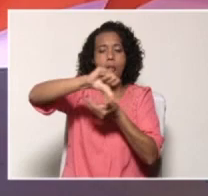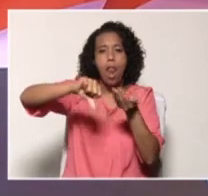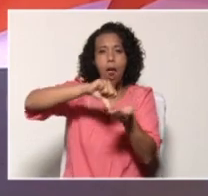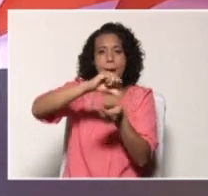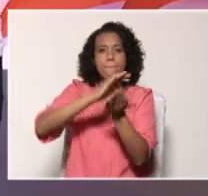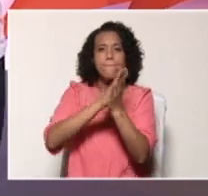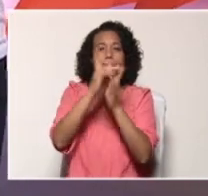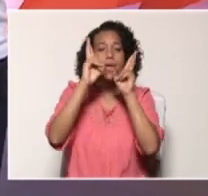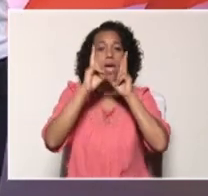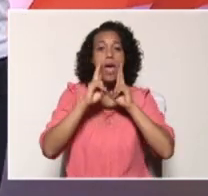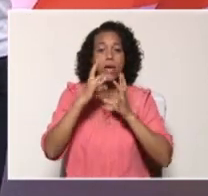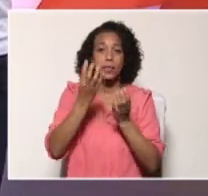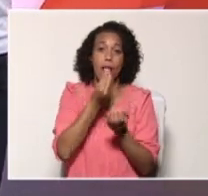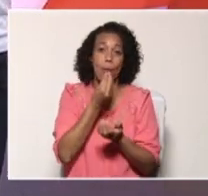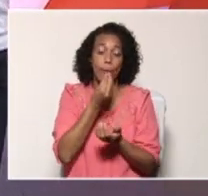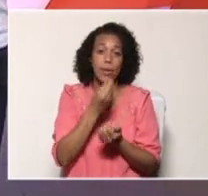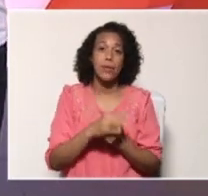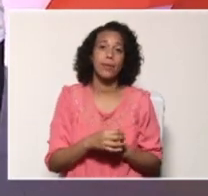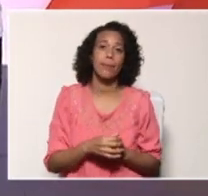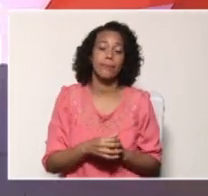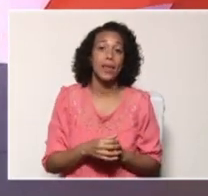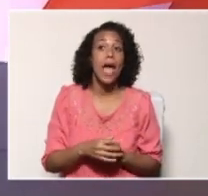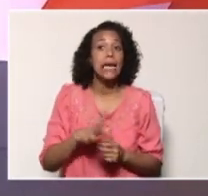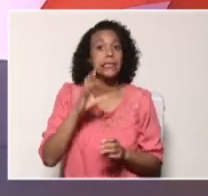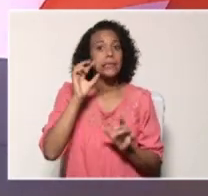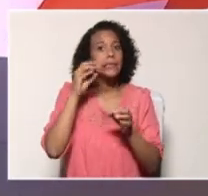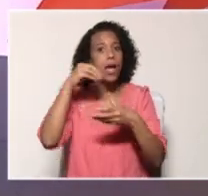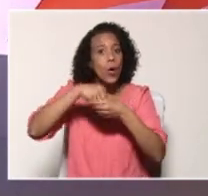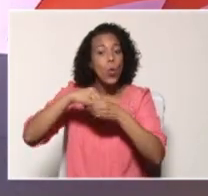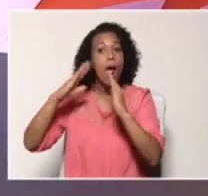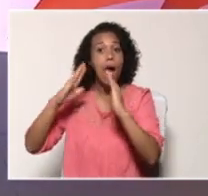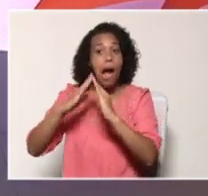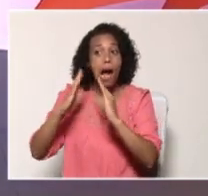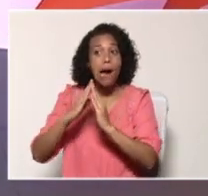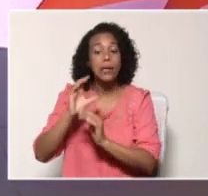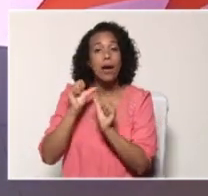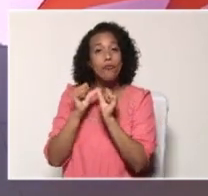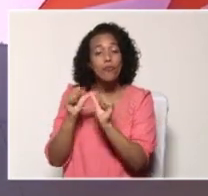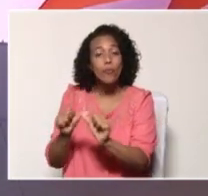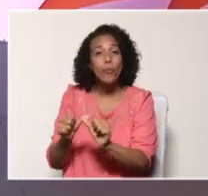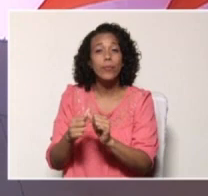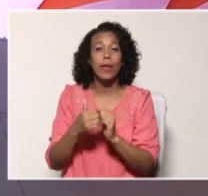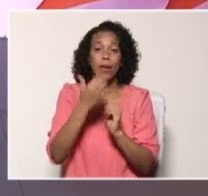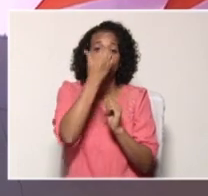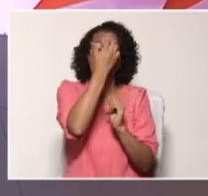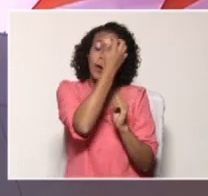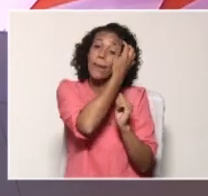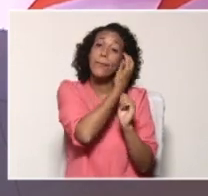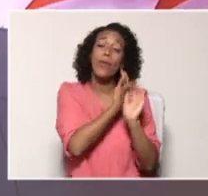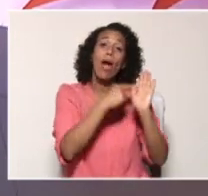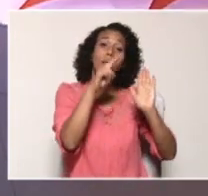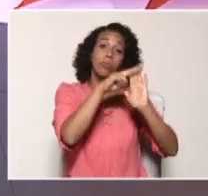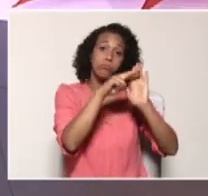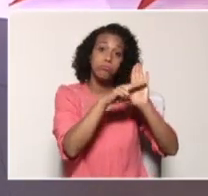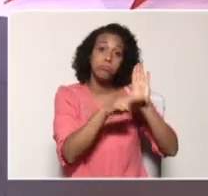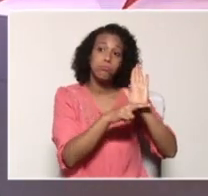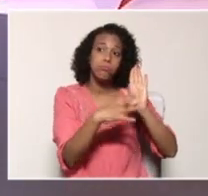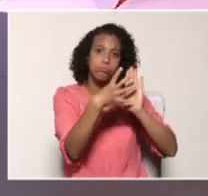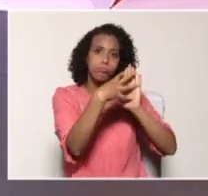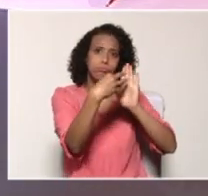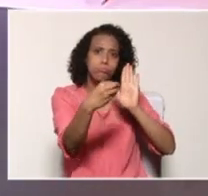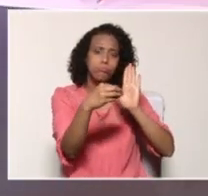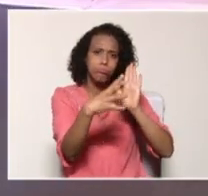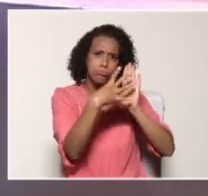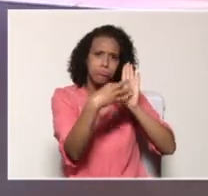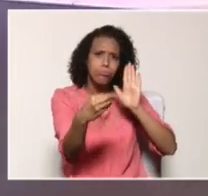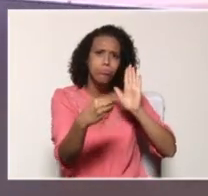trabajando algunas recomendaciones que es importante que sigan en casa. Y después de, bueno, de que se las podamos comentar, pudiéramos hacer